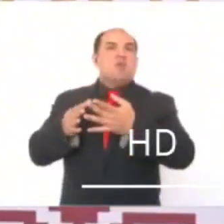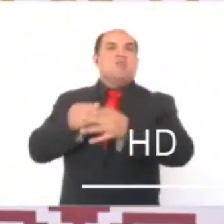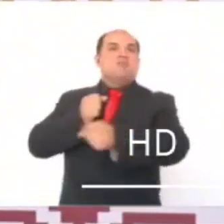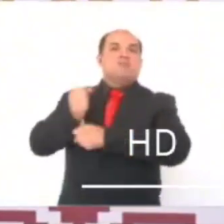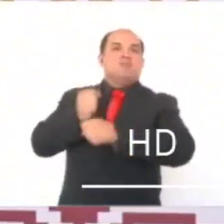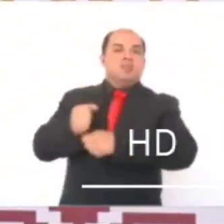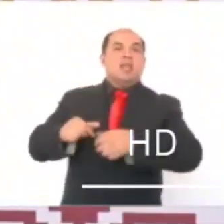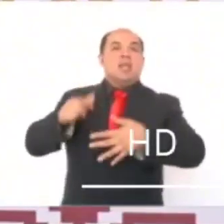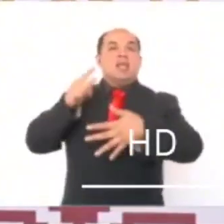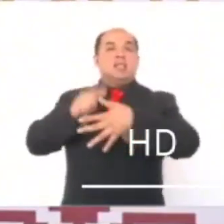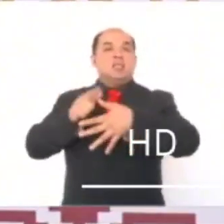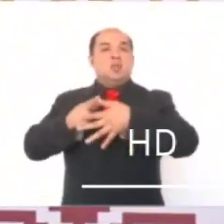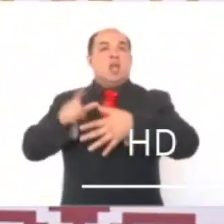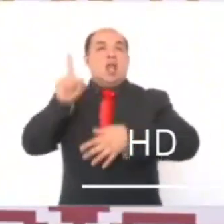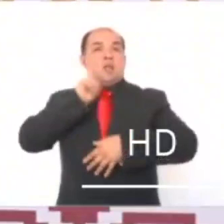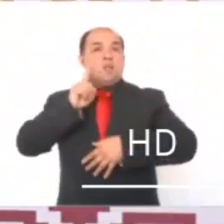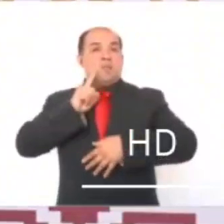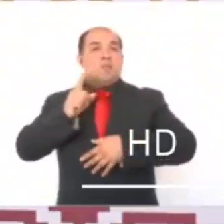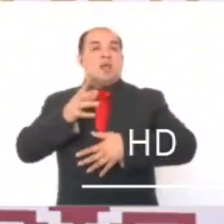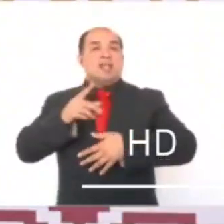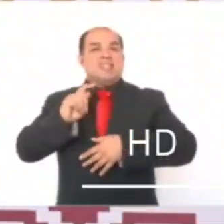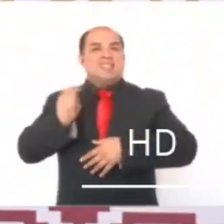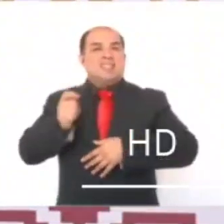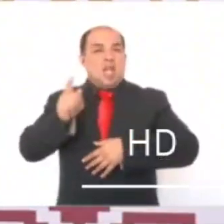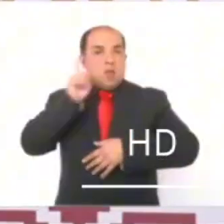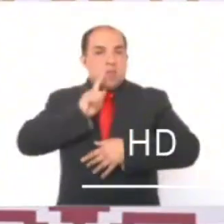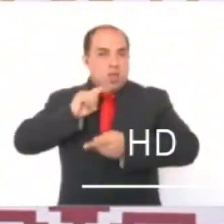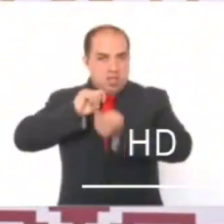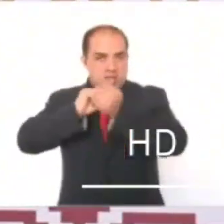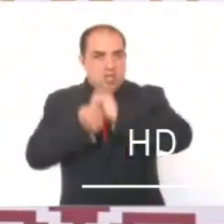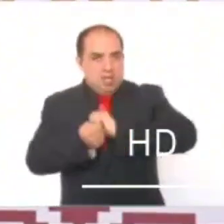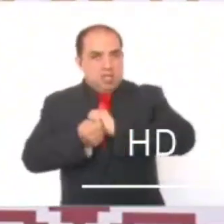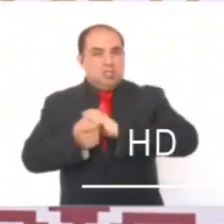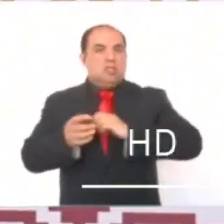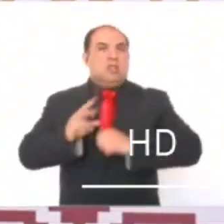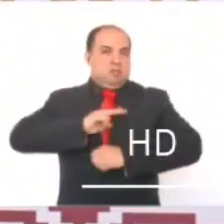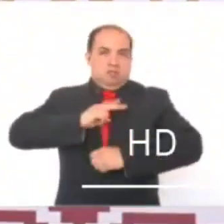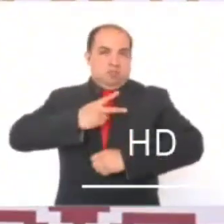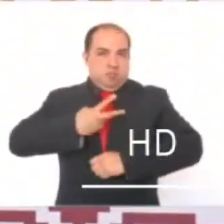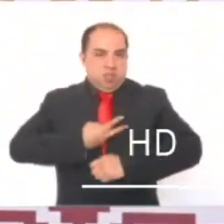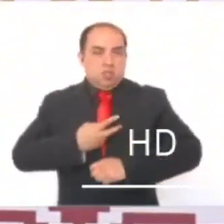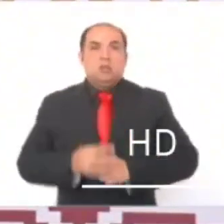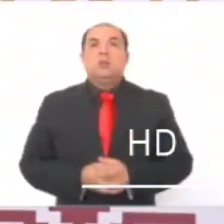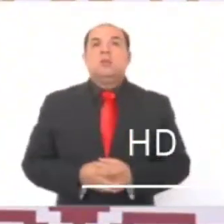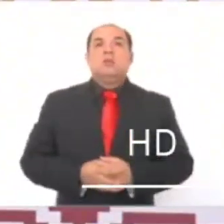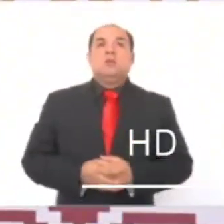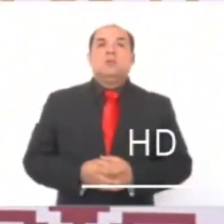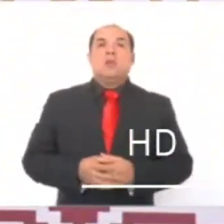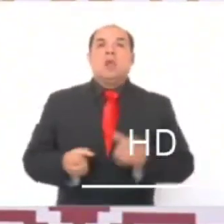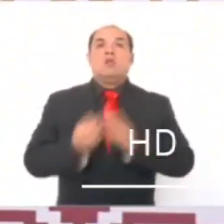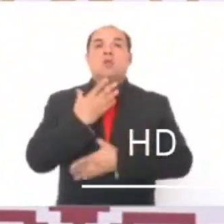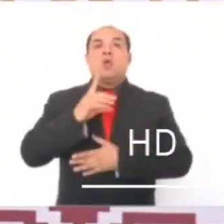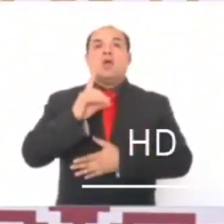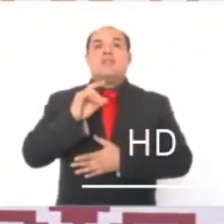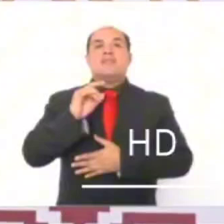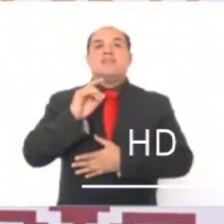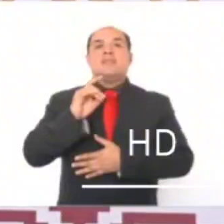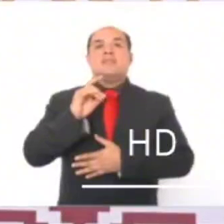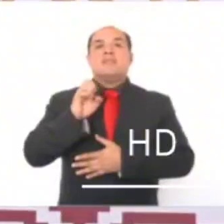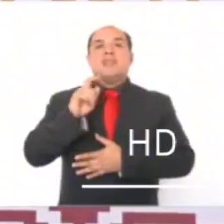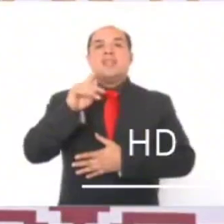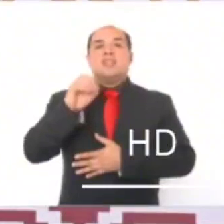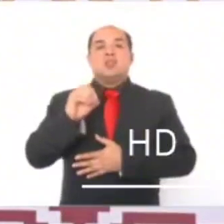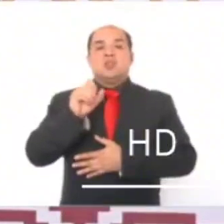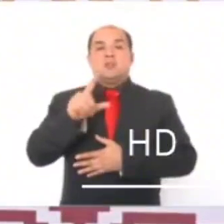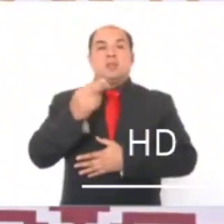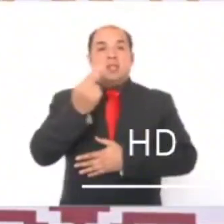sea mujer, transexual o transgénero. Este nuevo delito deberá considerarse